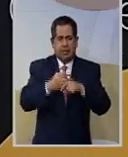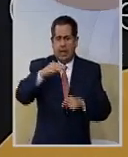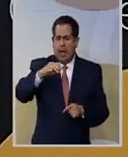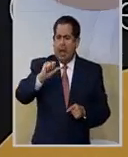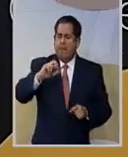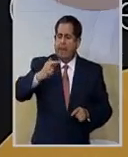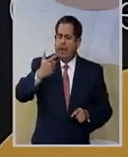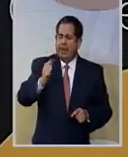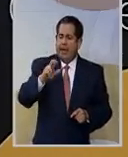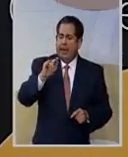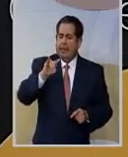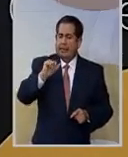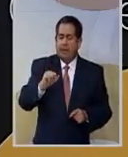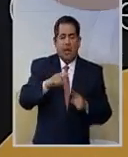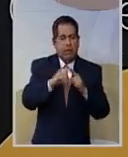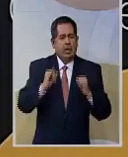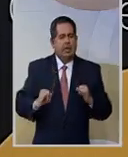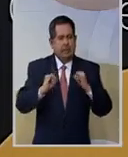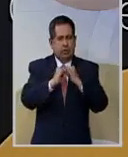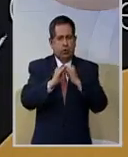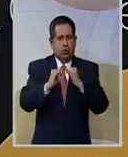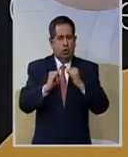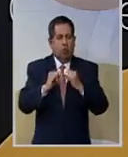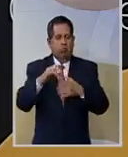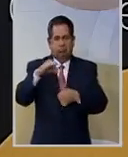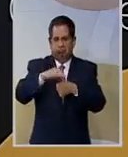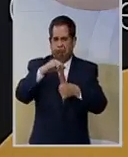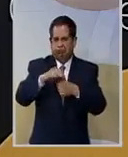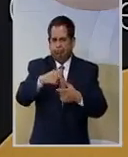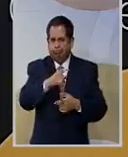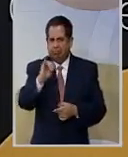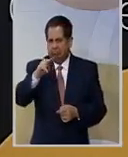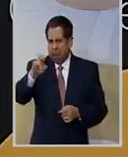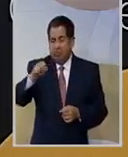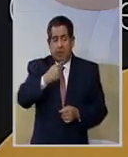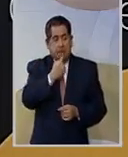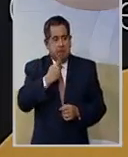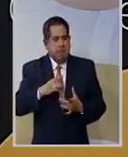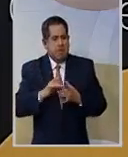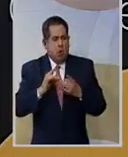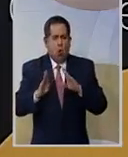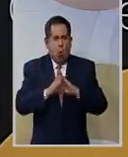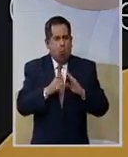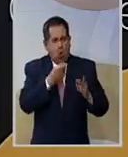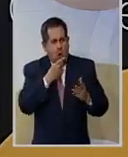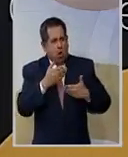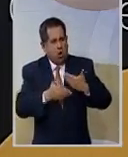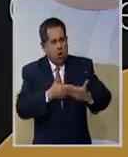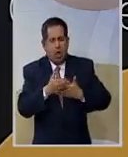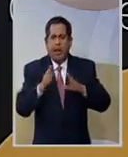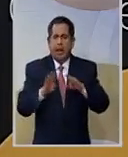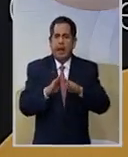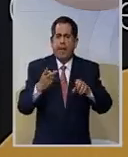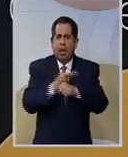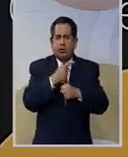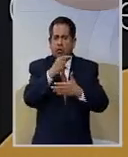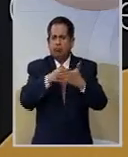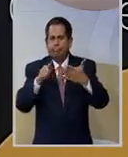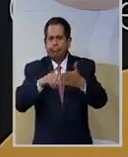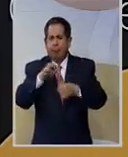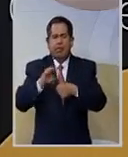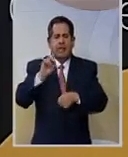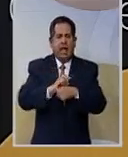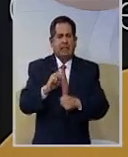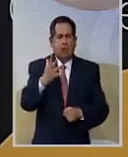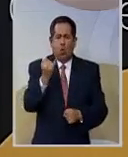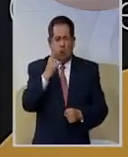Margarita Favela del Instituto Nacional Electoral, que nos ha estado mencionando de cómo se ha llevado a cabo la jornada electoral de este 5 de